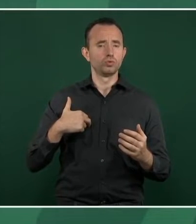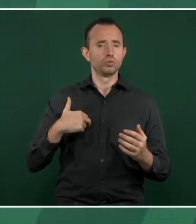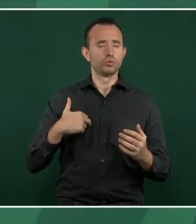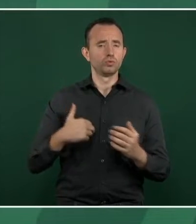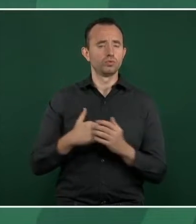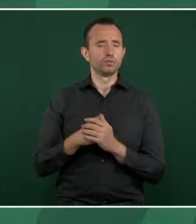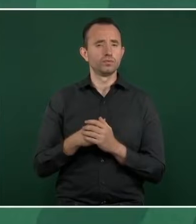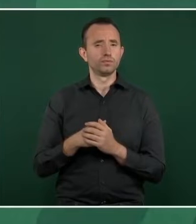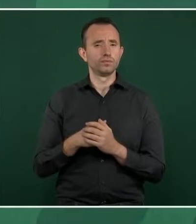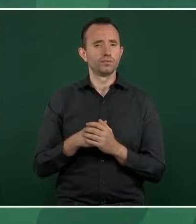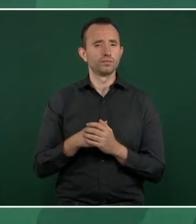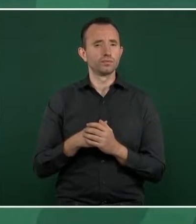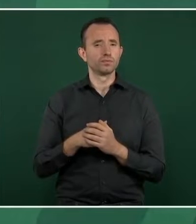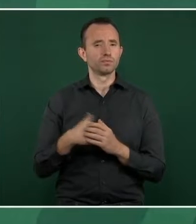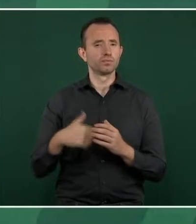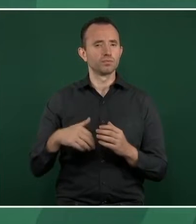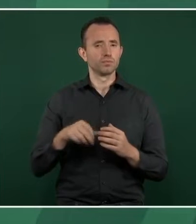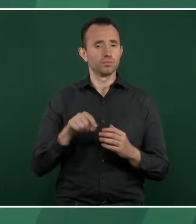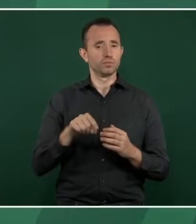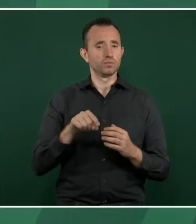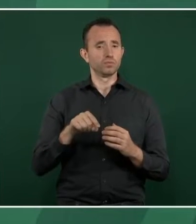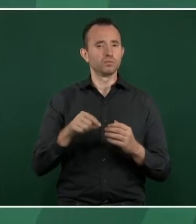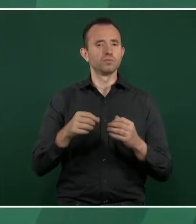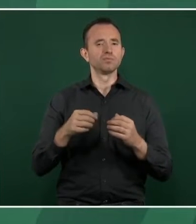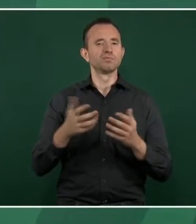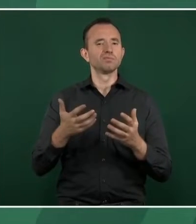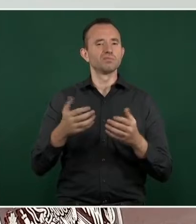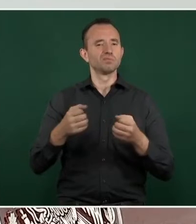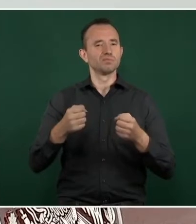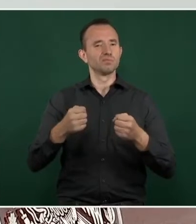se garantiza es no ocultar